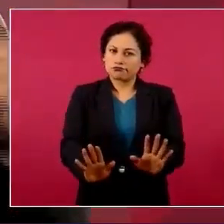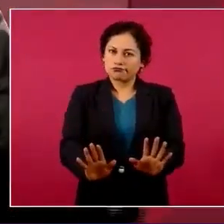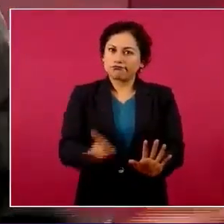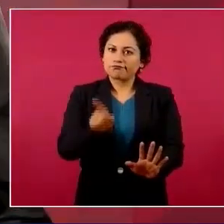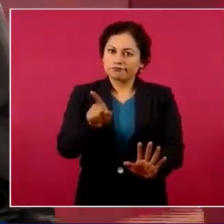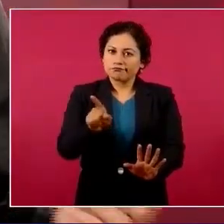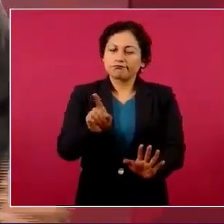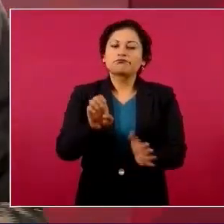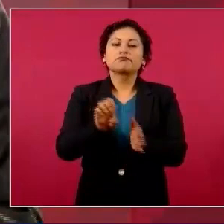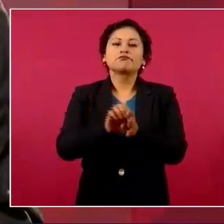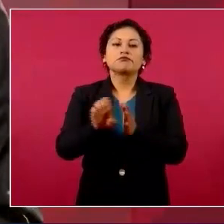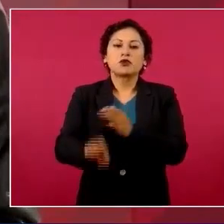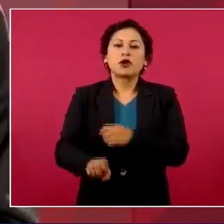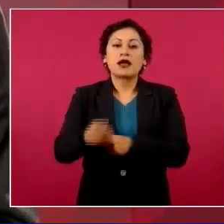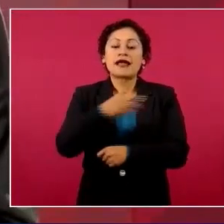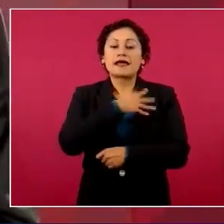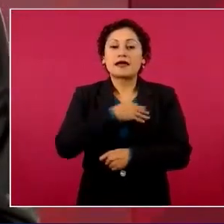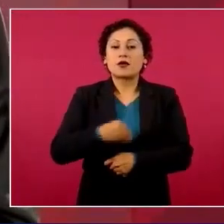del hijo del Aguizote,